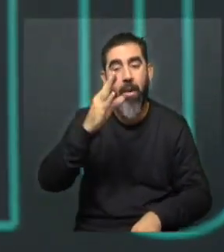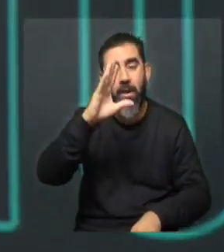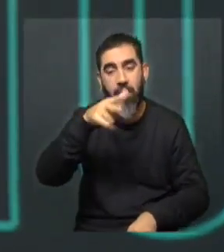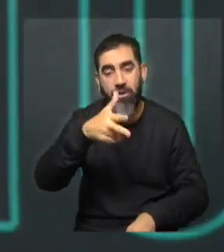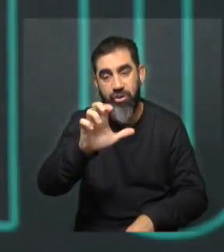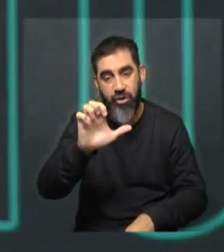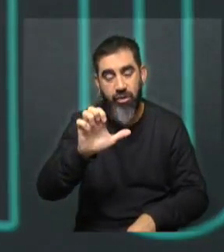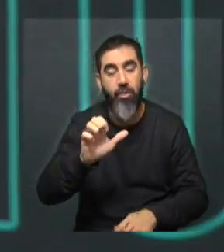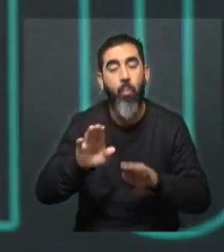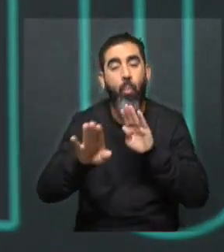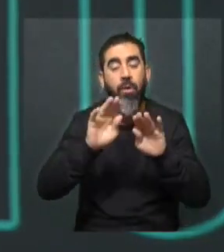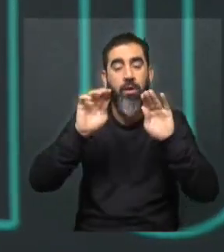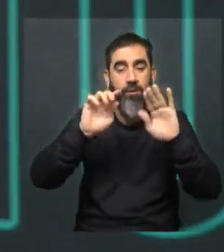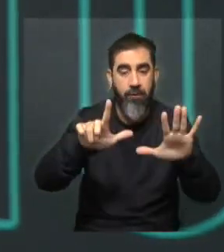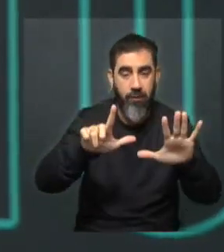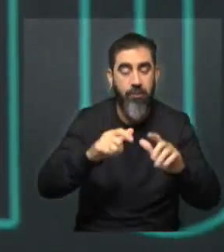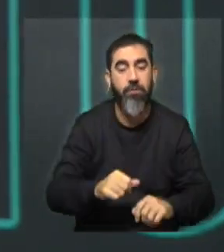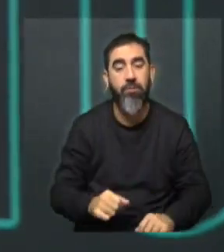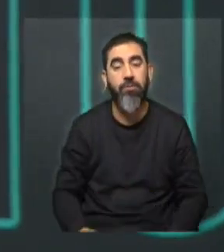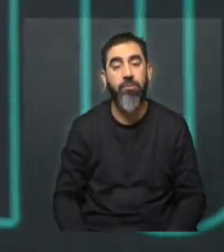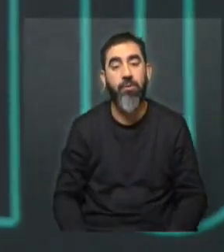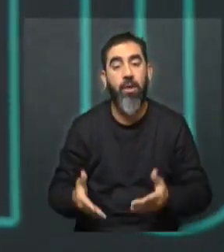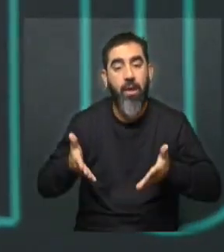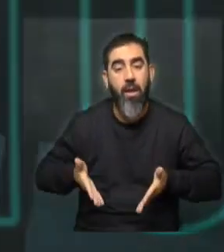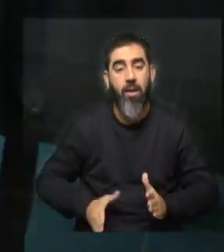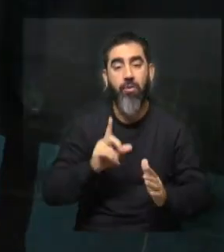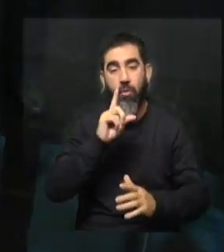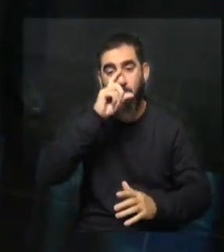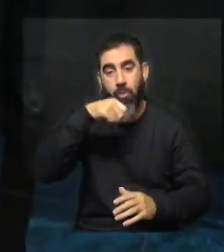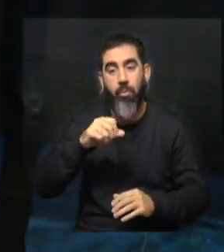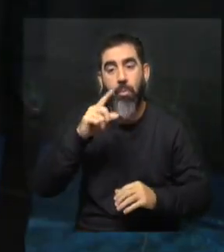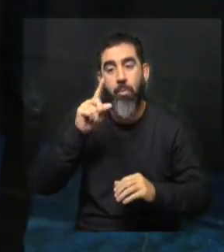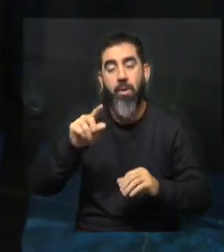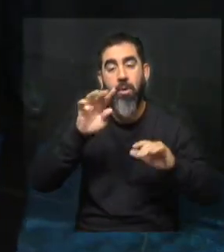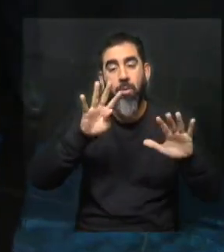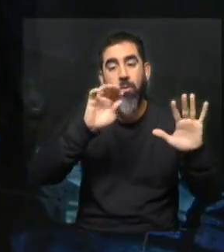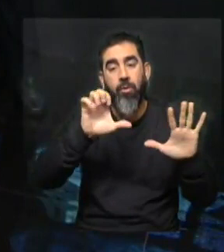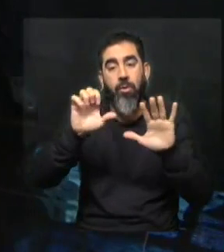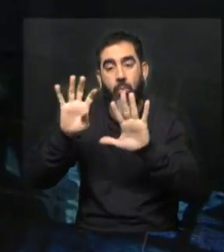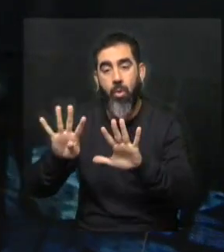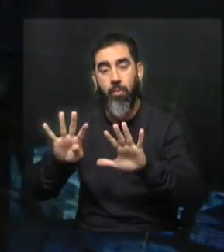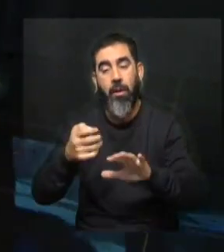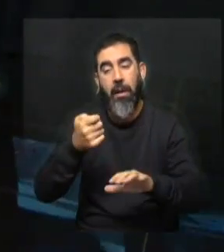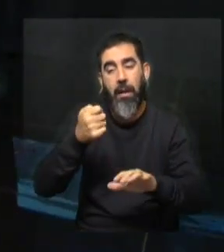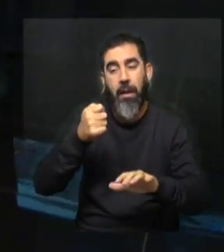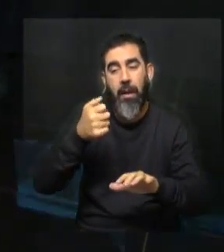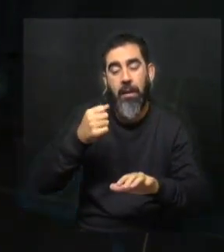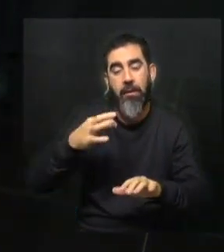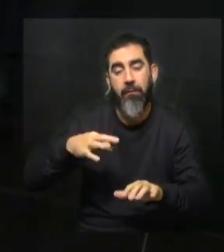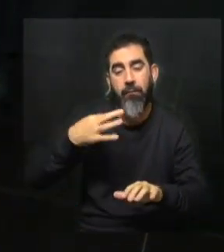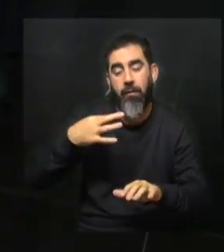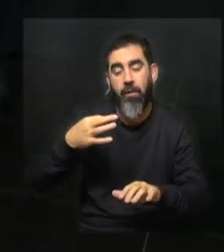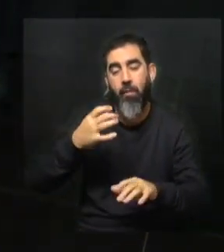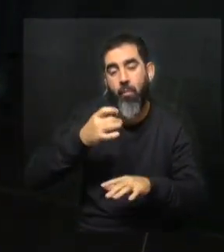siete recientemente también él nació en Montevideo en 1969 pero casi toda su carrera profesional